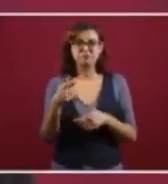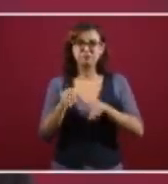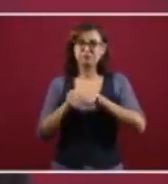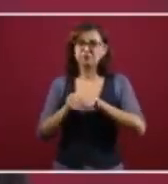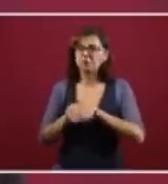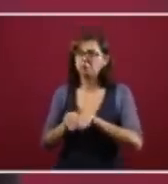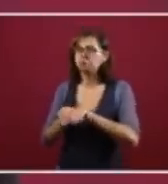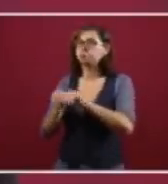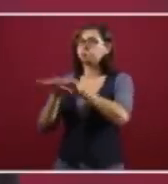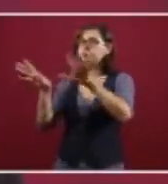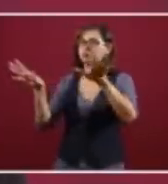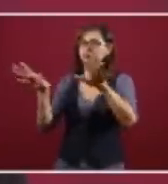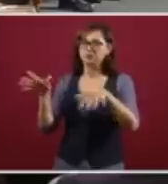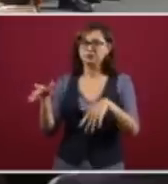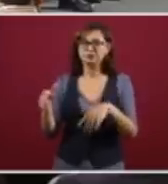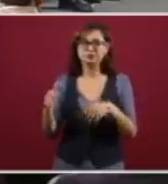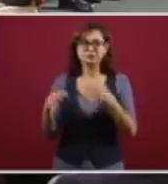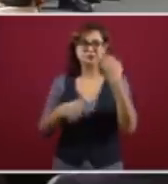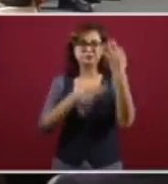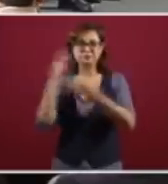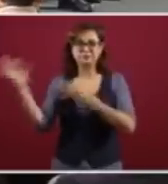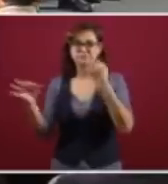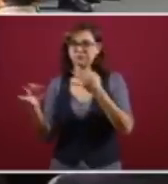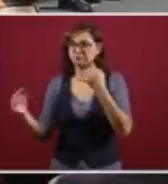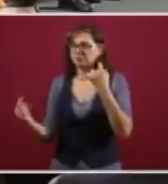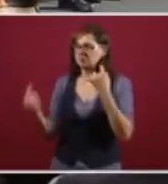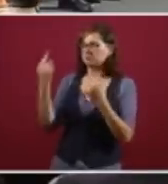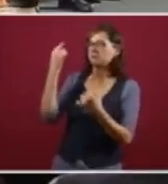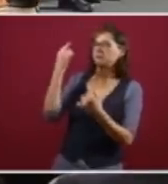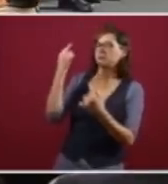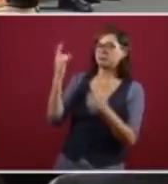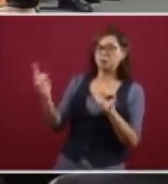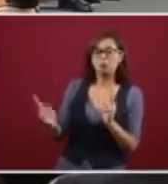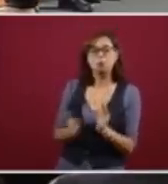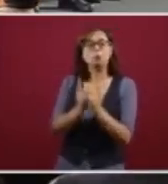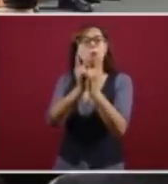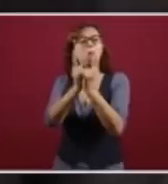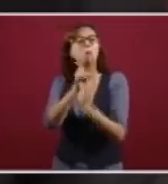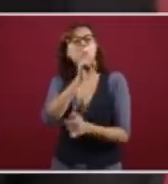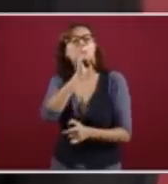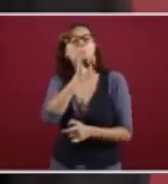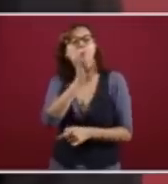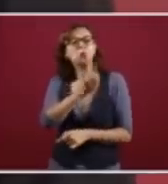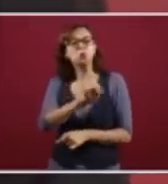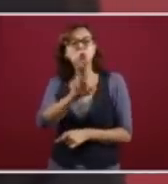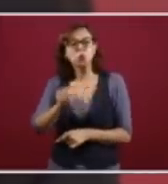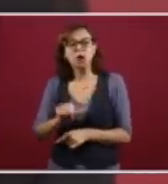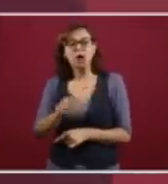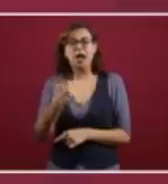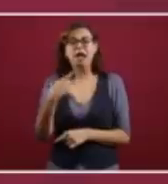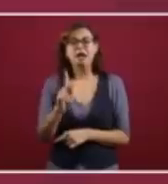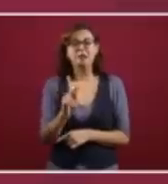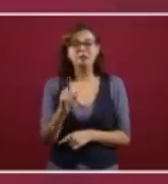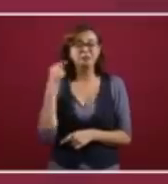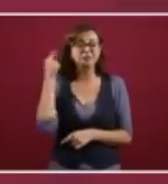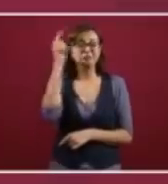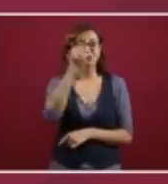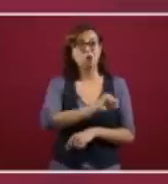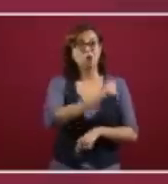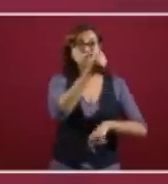reportaje, por alguna nota. Pero en provincia, decía, las banquetas son muy